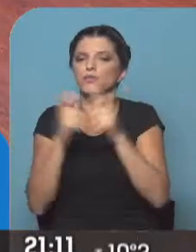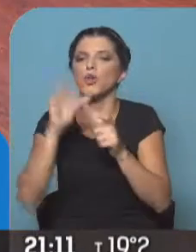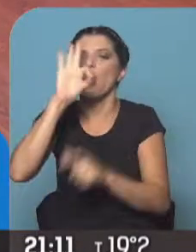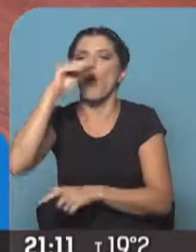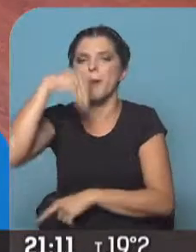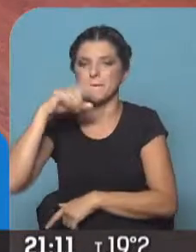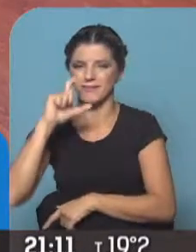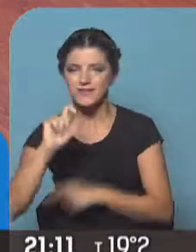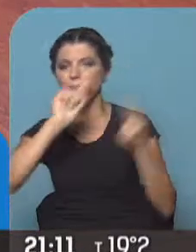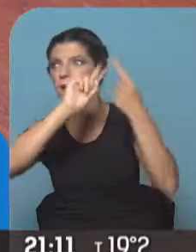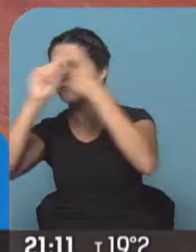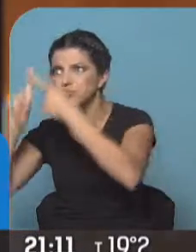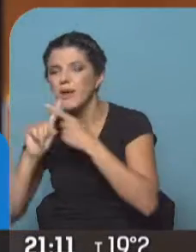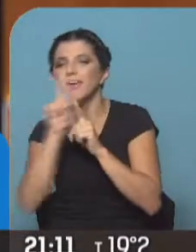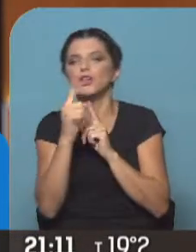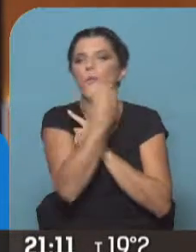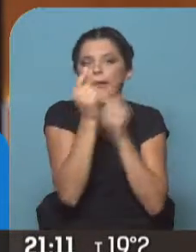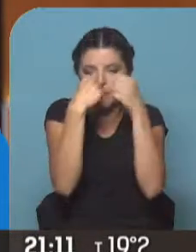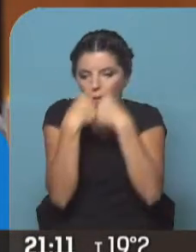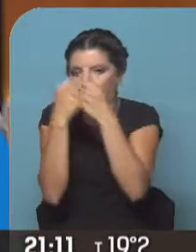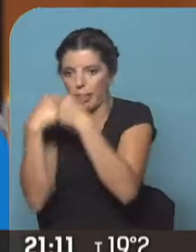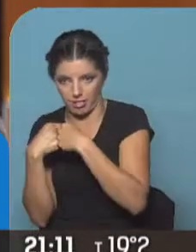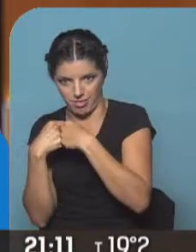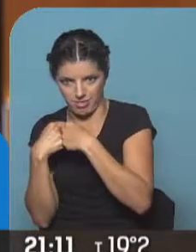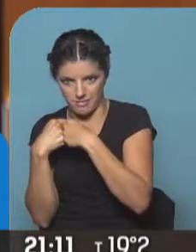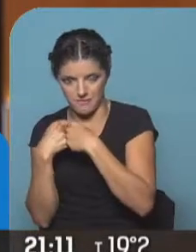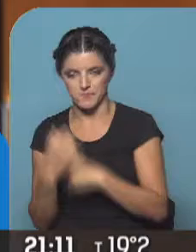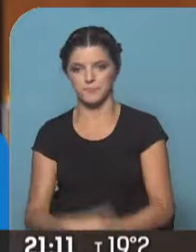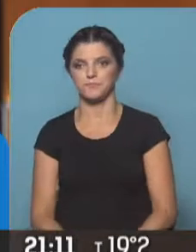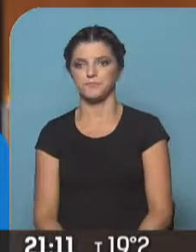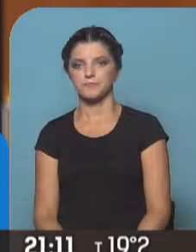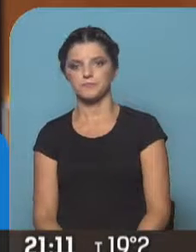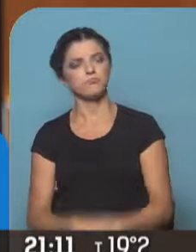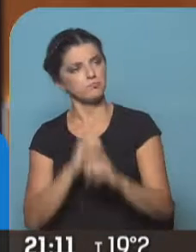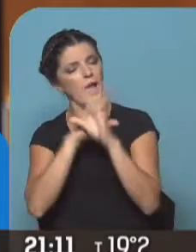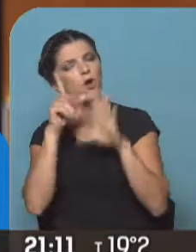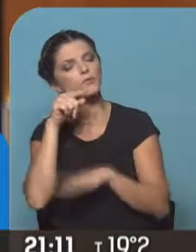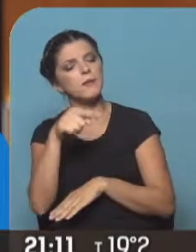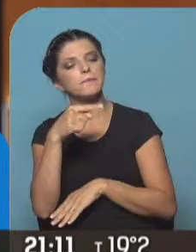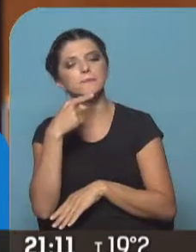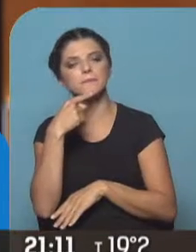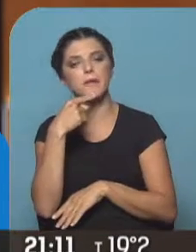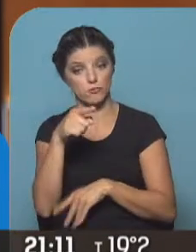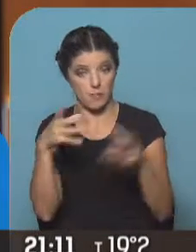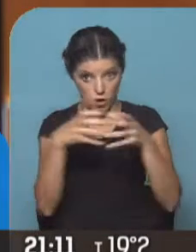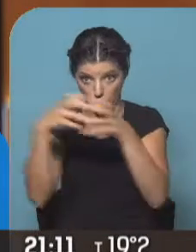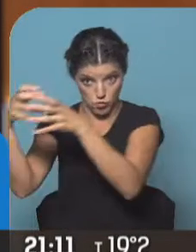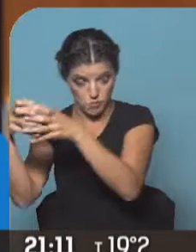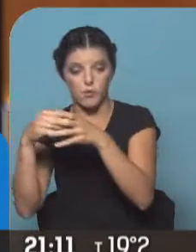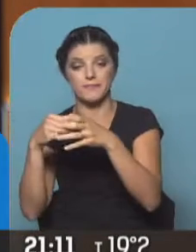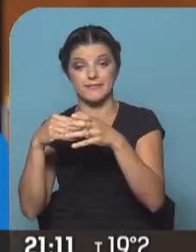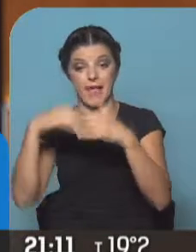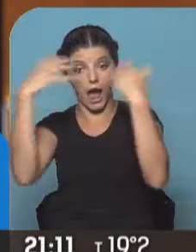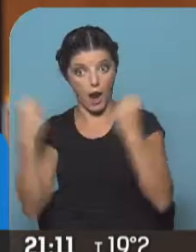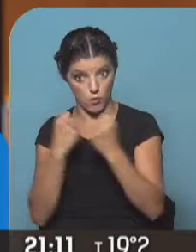multilateralismo y no encerrarnos. Clarísimo. En este contexto, sí se avanzaría en ese acuerdo que usted menciona entre el Mercosur y la Unión Europea,